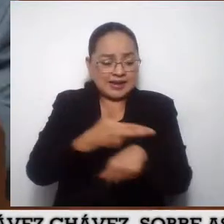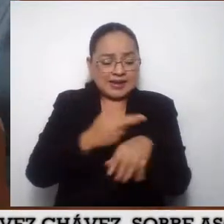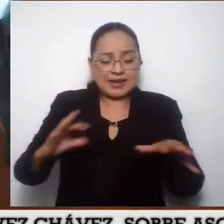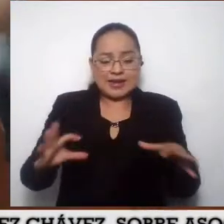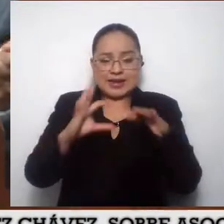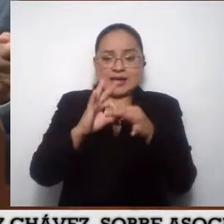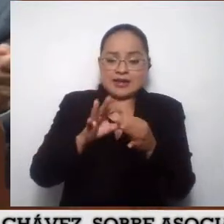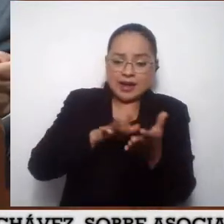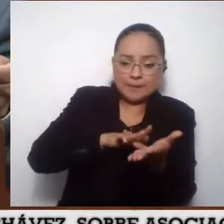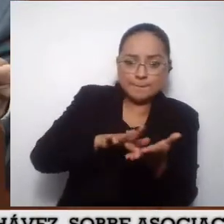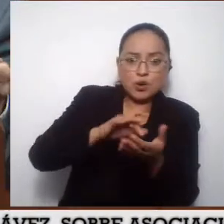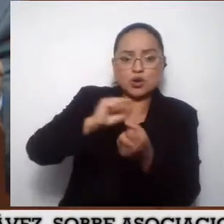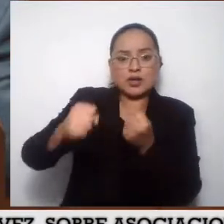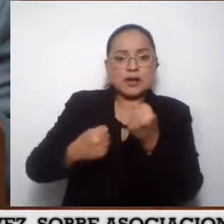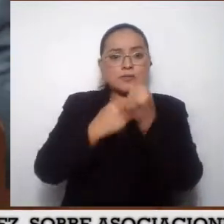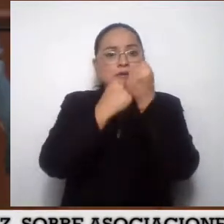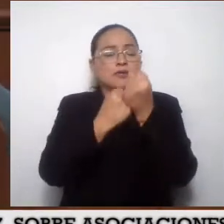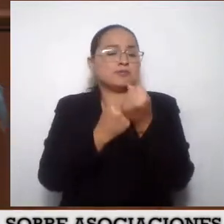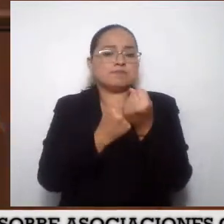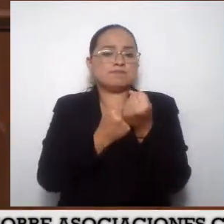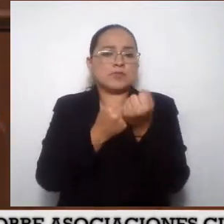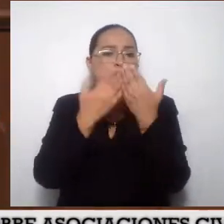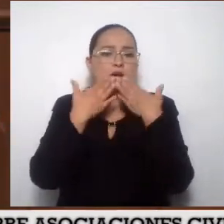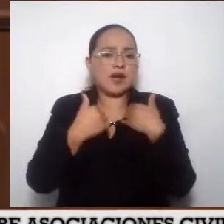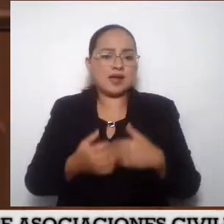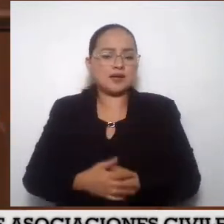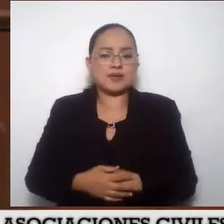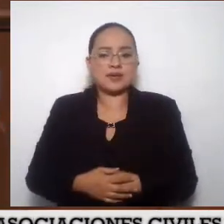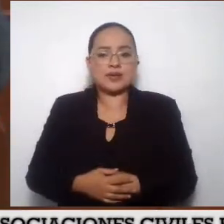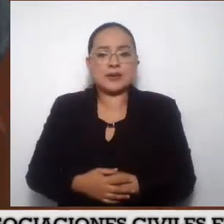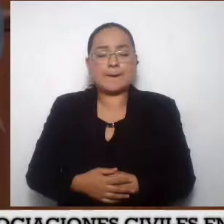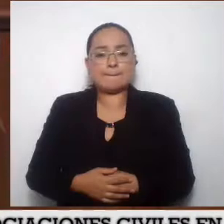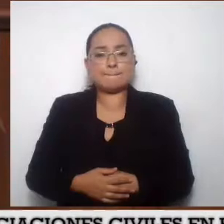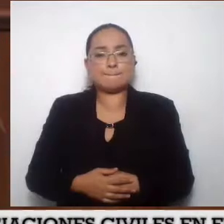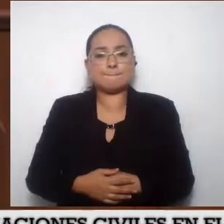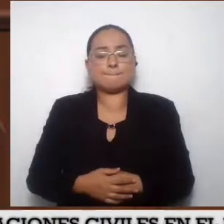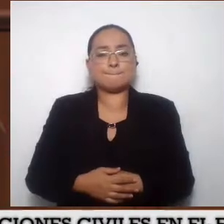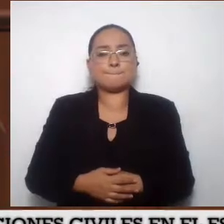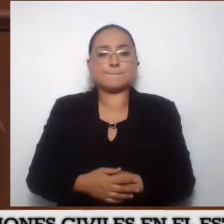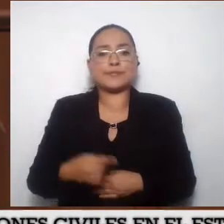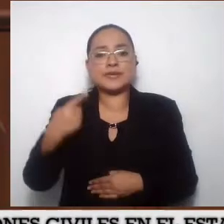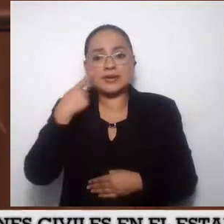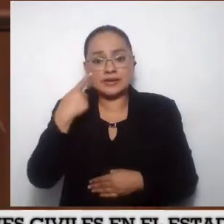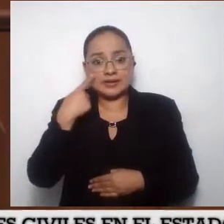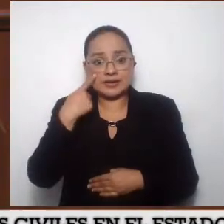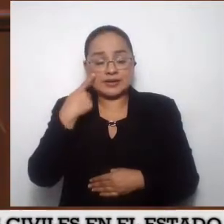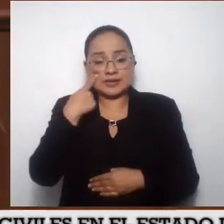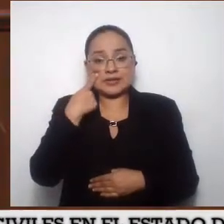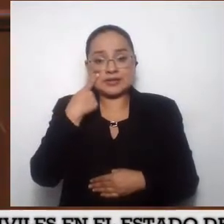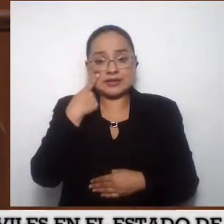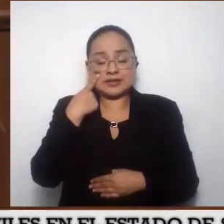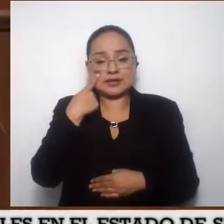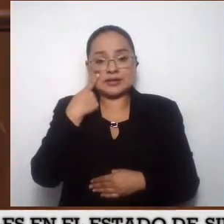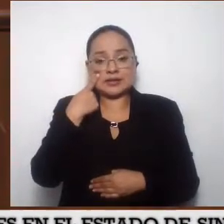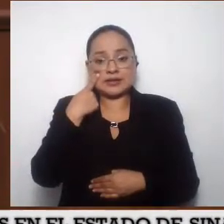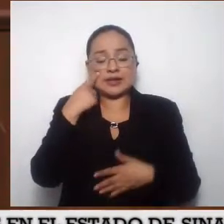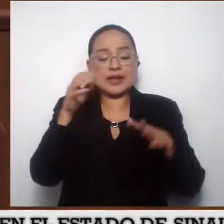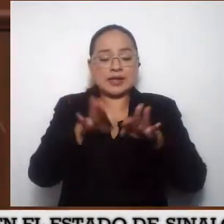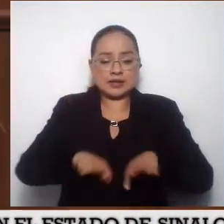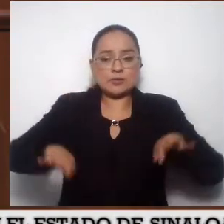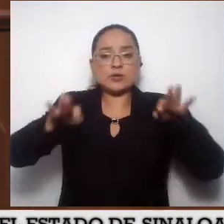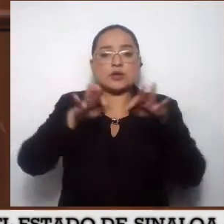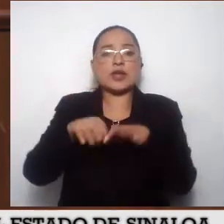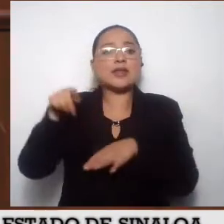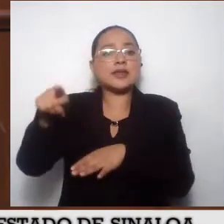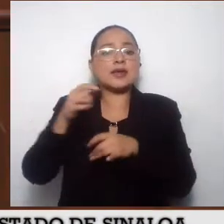respalde, que las estimule. Vean si no, este dato importante. Según la información de las propias